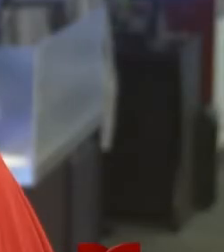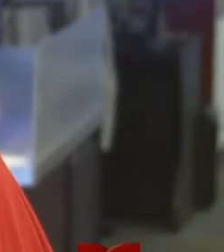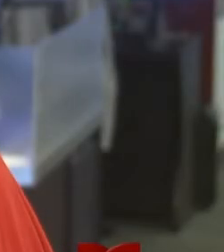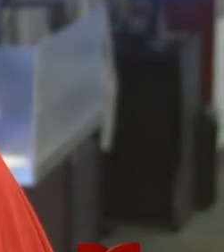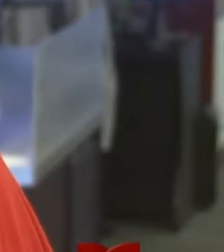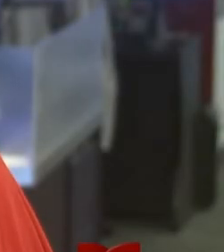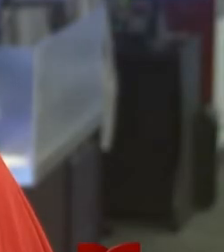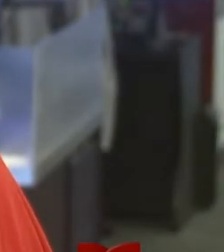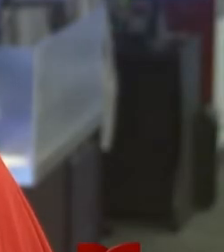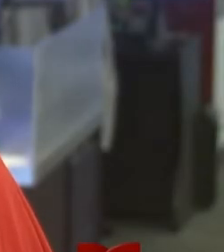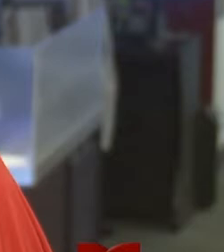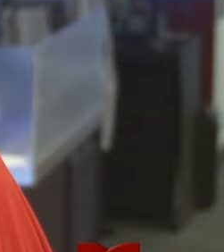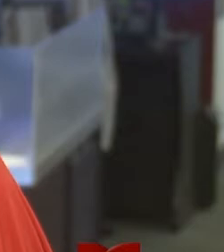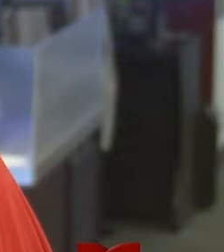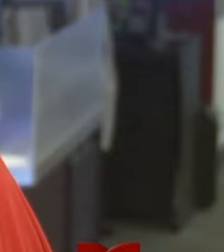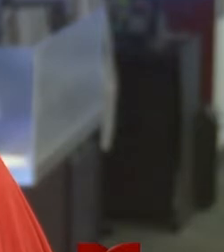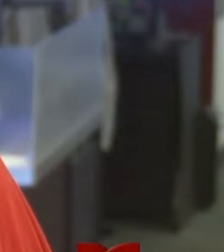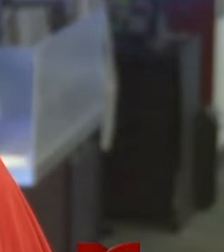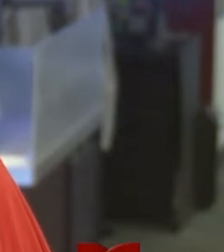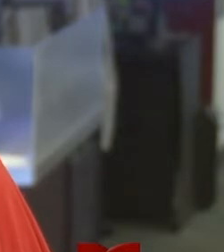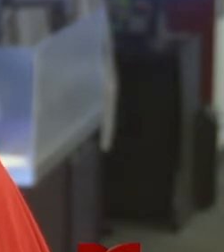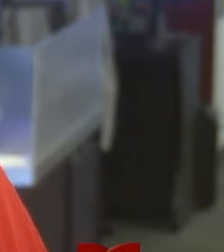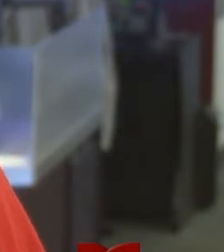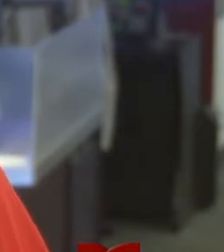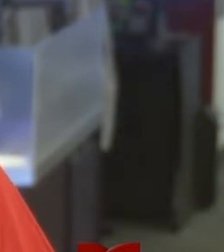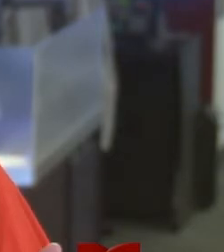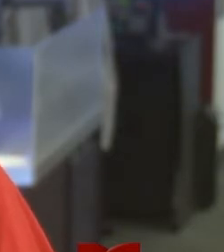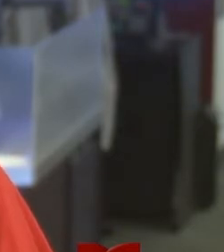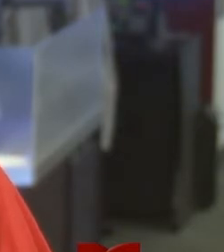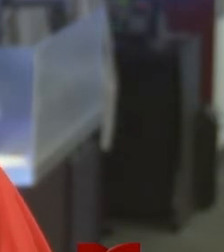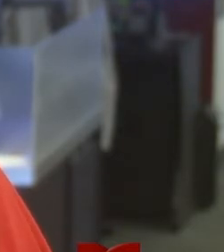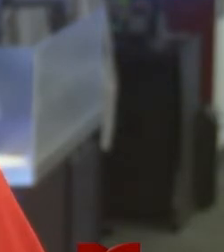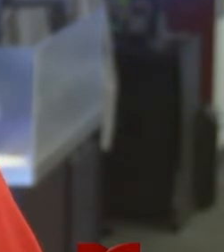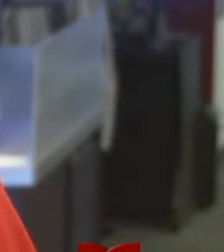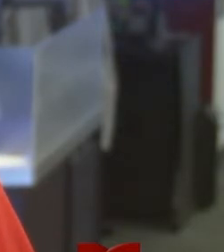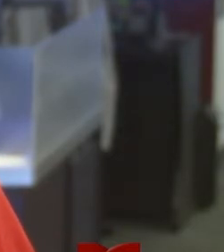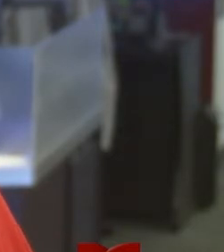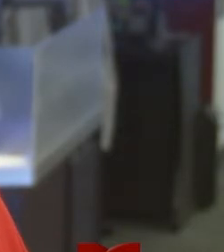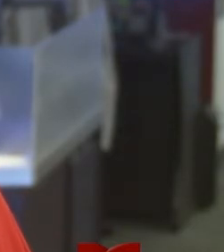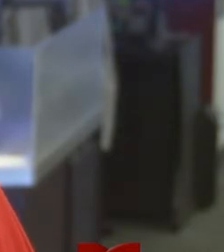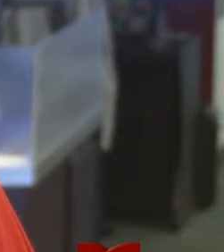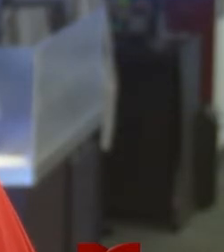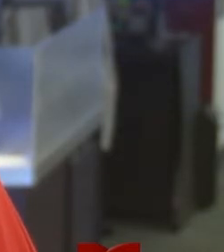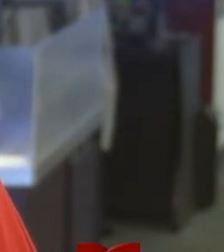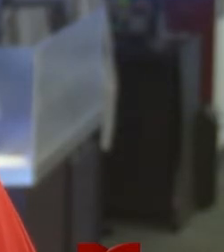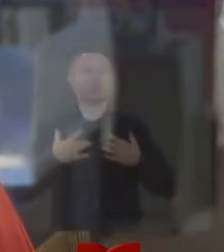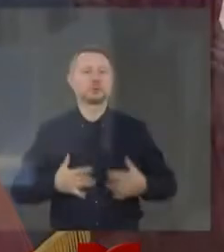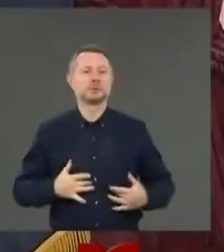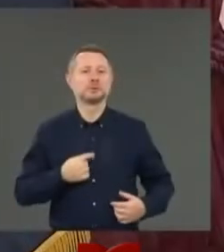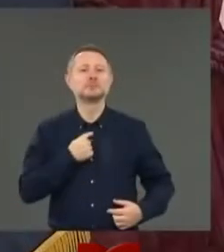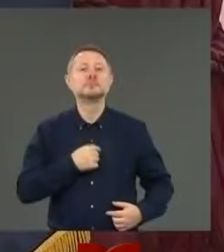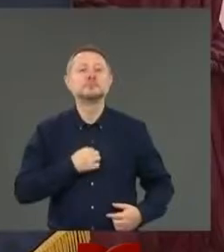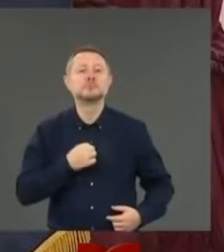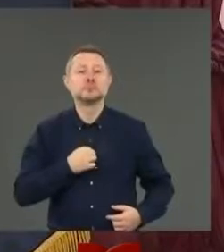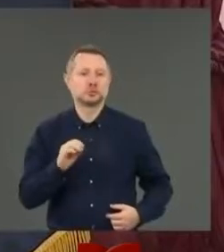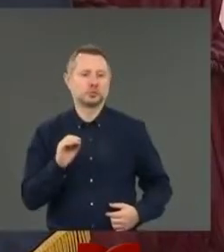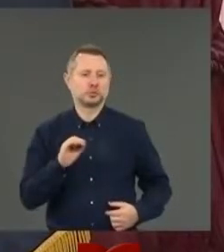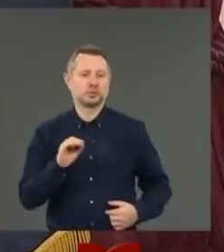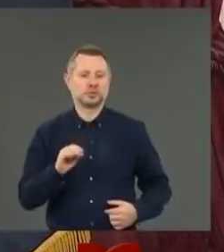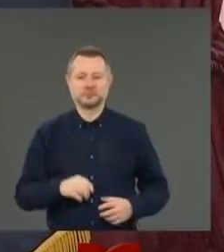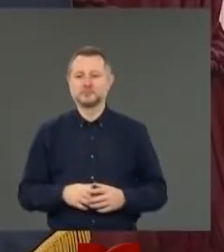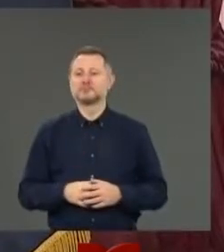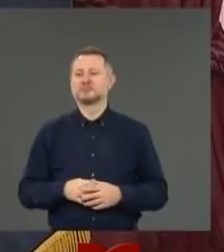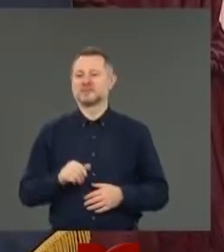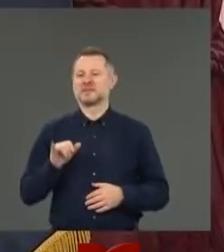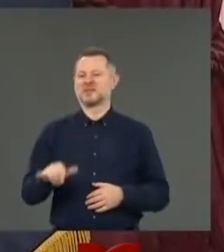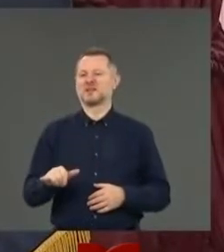¿Qué tal? Muy buenos días. Interrumpimos nuestra programación para pasar inmediatamente en vivo desde Albany con el gobernador de Nueva York, Andrew Cuomo, y su conferencia sobre